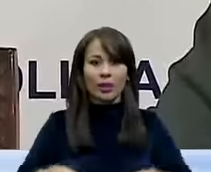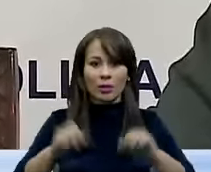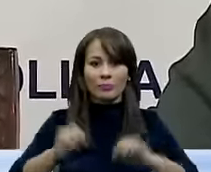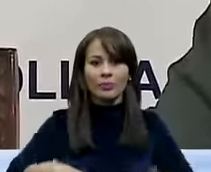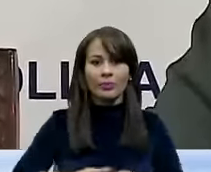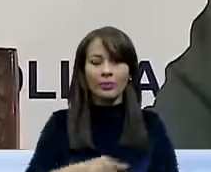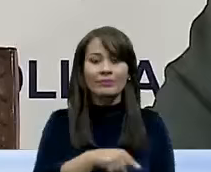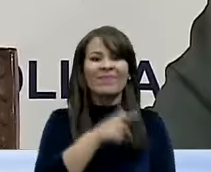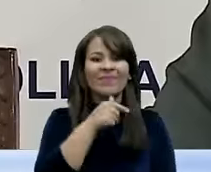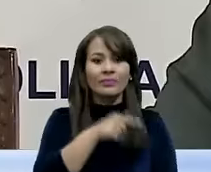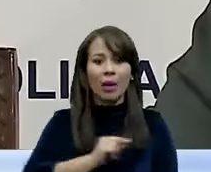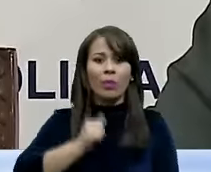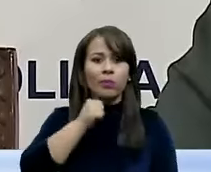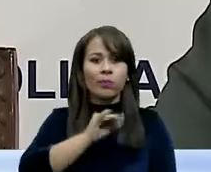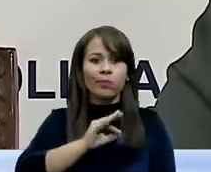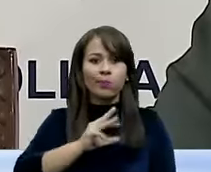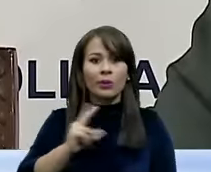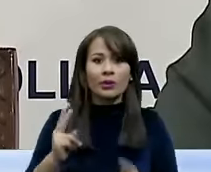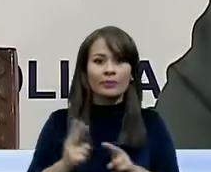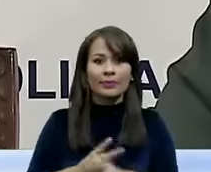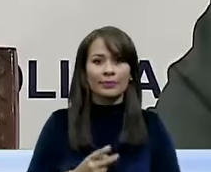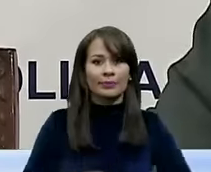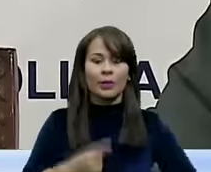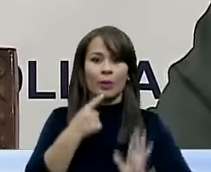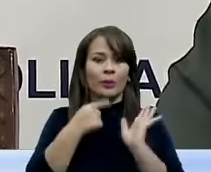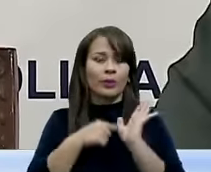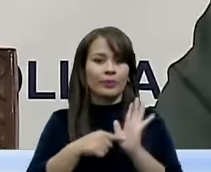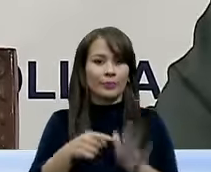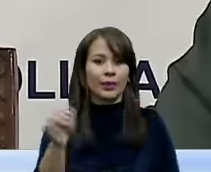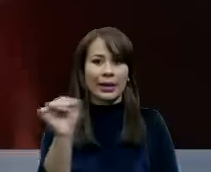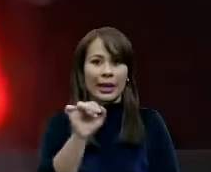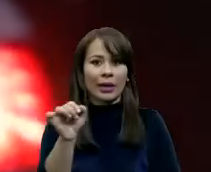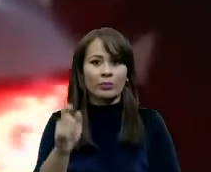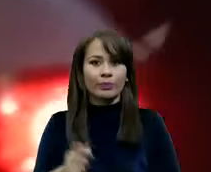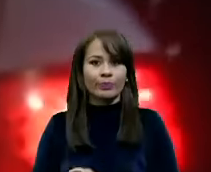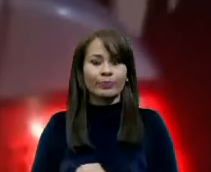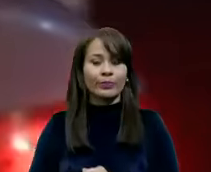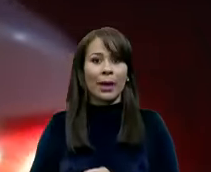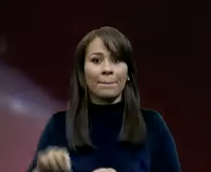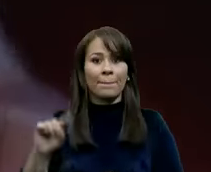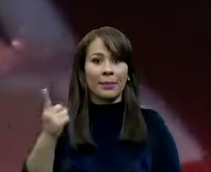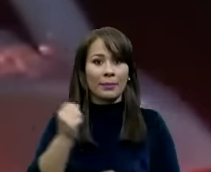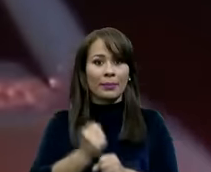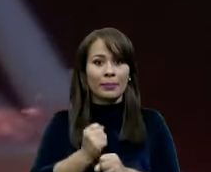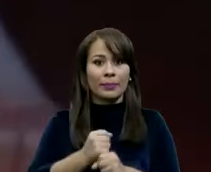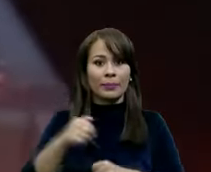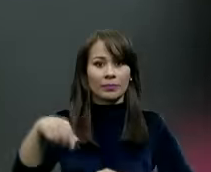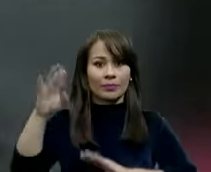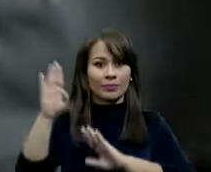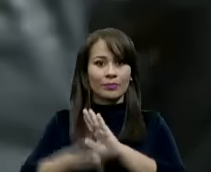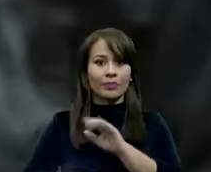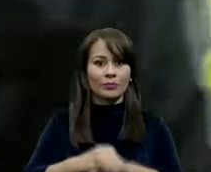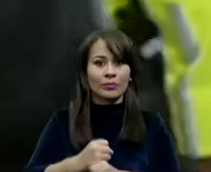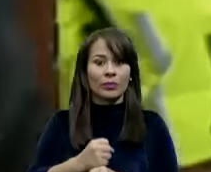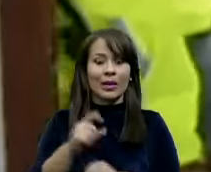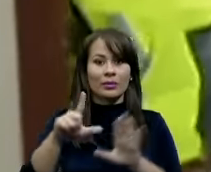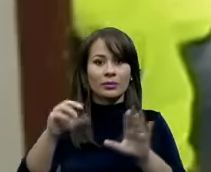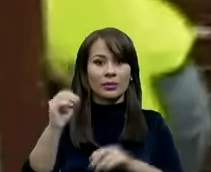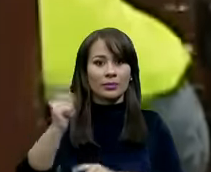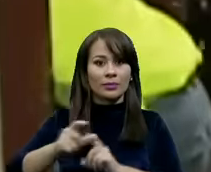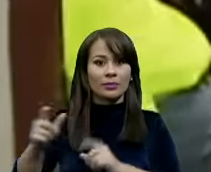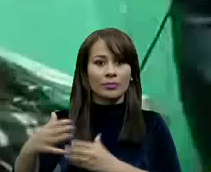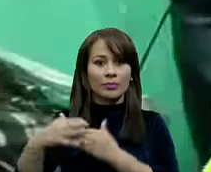para asaltos ya de gran escala, por ejemplo, a vehículos blindados. En el primer operativo del año, 70 personas en total